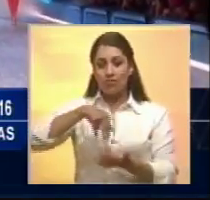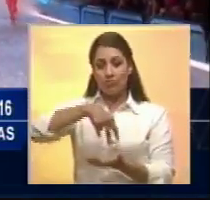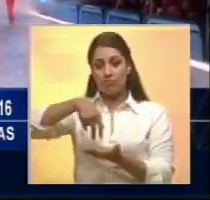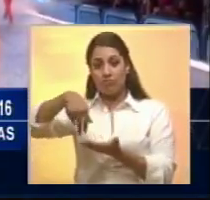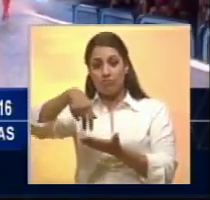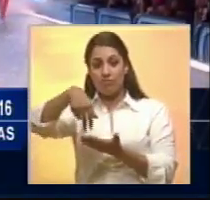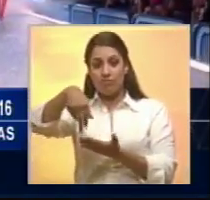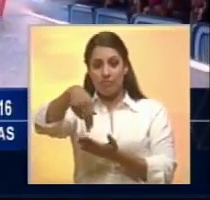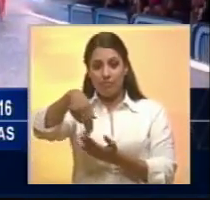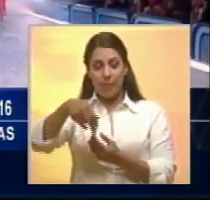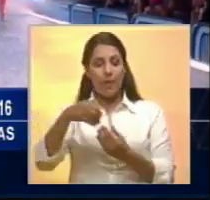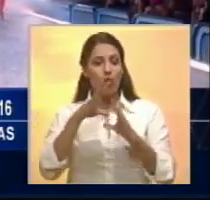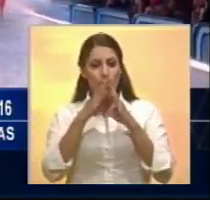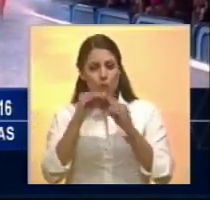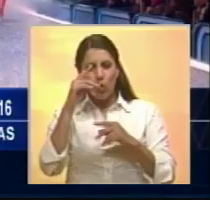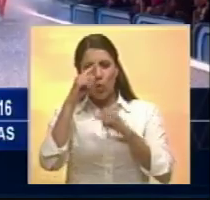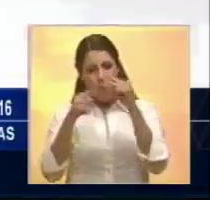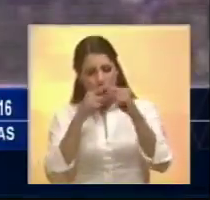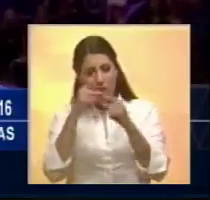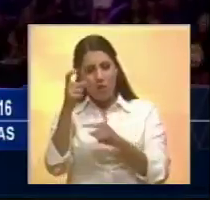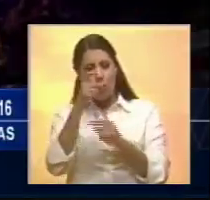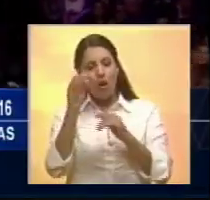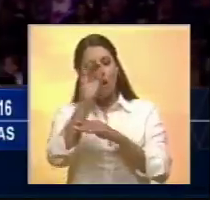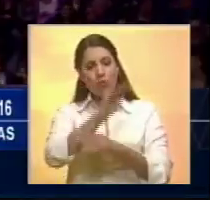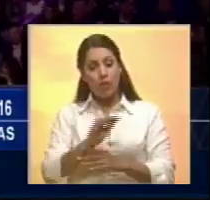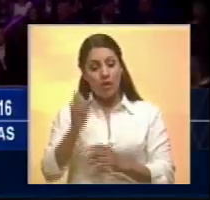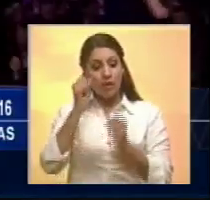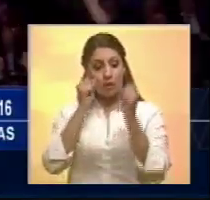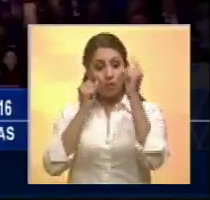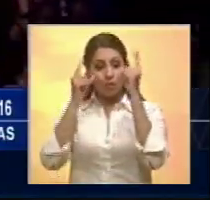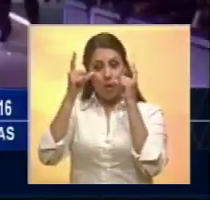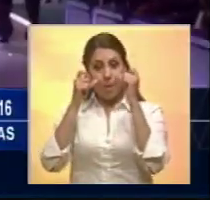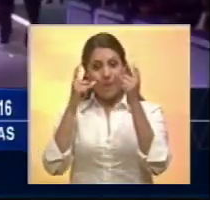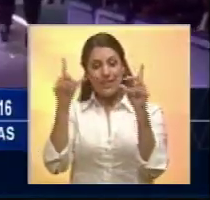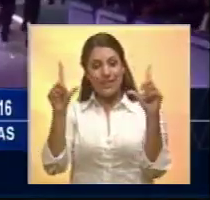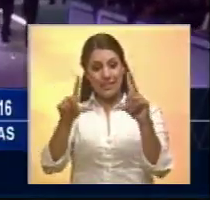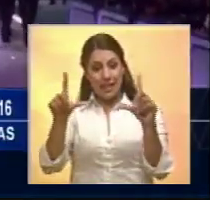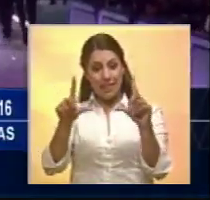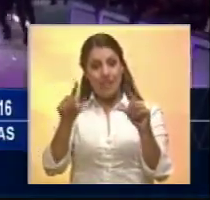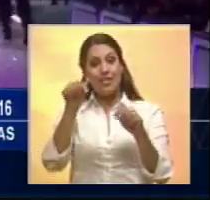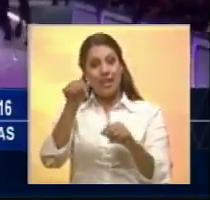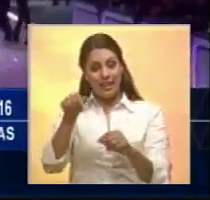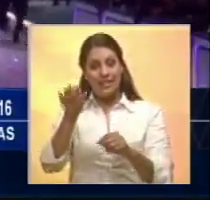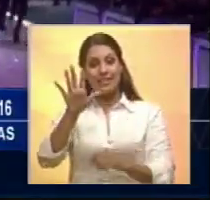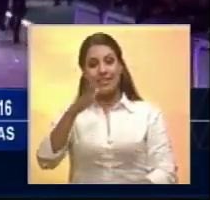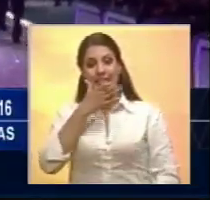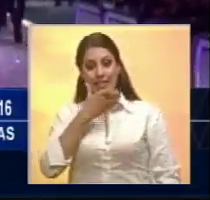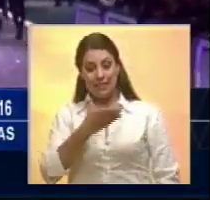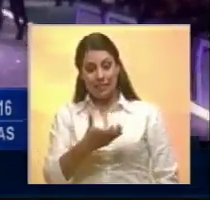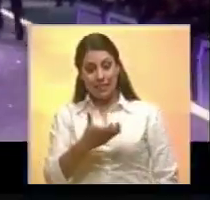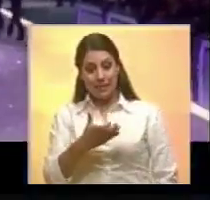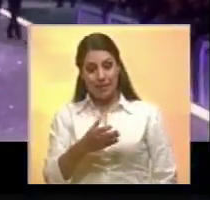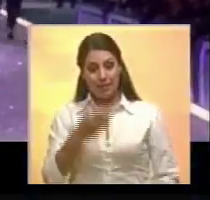sobre la pasarela. Como todos los años, se buscó proteger las sorpresas para el show televisado este 5 de diciembre.